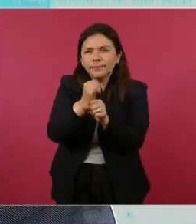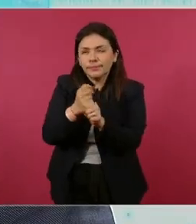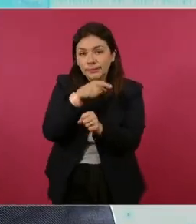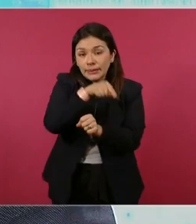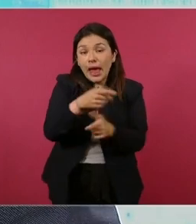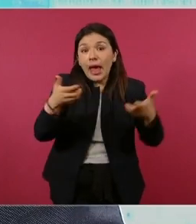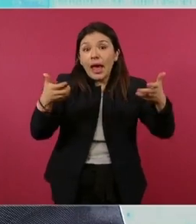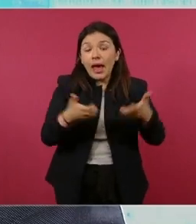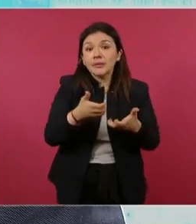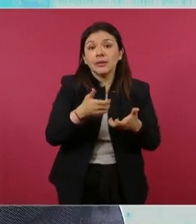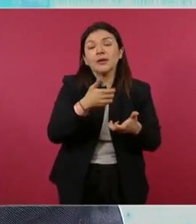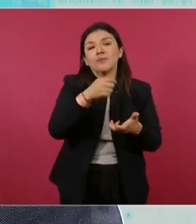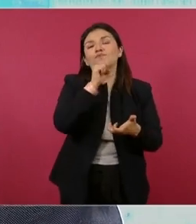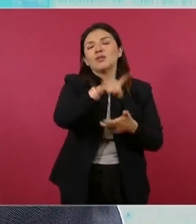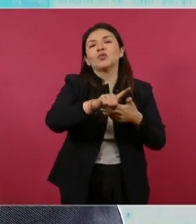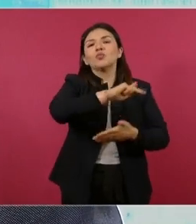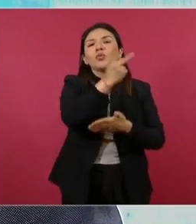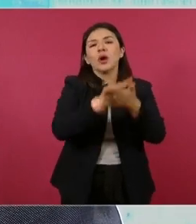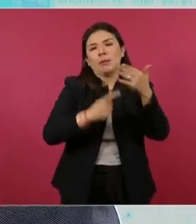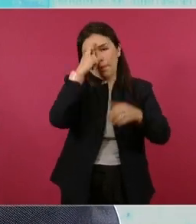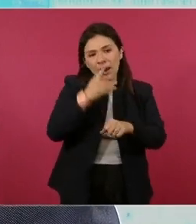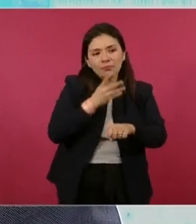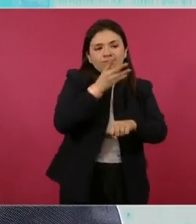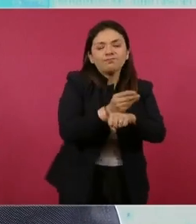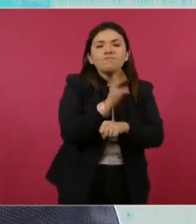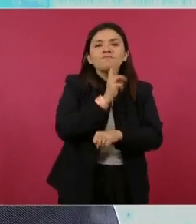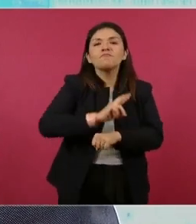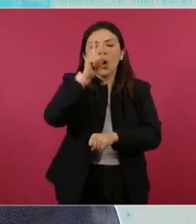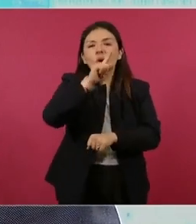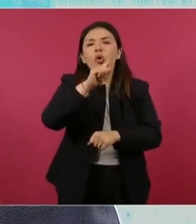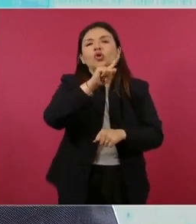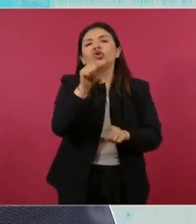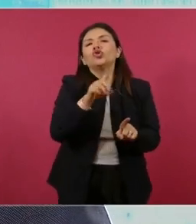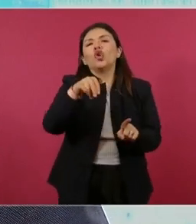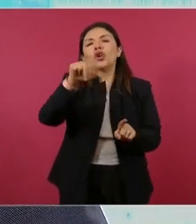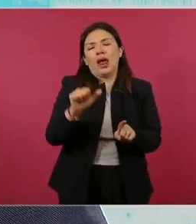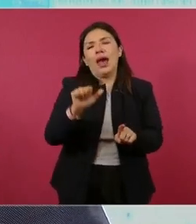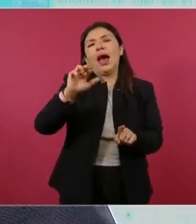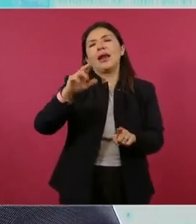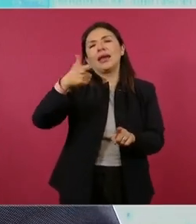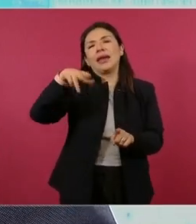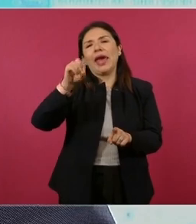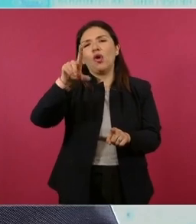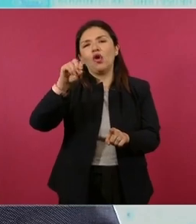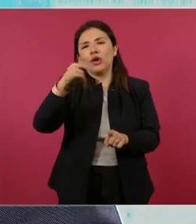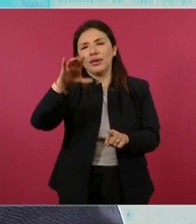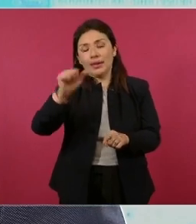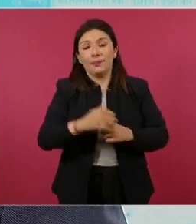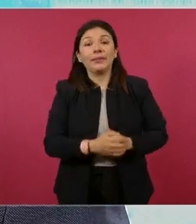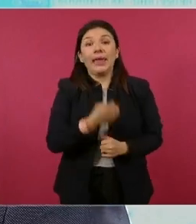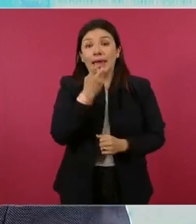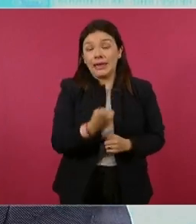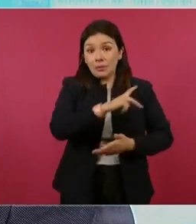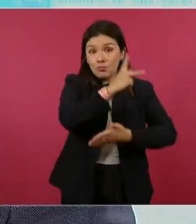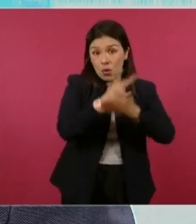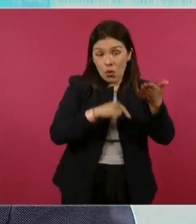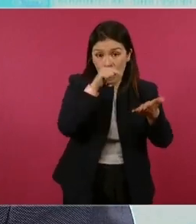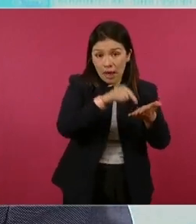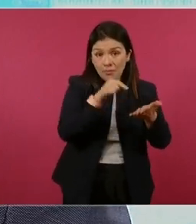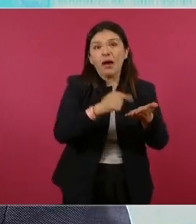que se desarrollan en el programa de mejoramiento de zonas arqueológicas. Este programa, como les